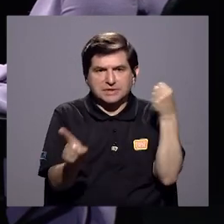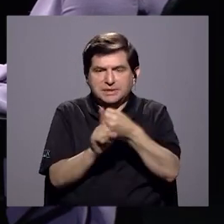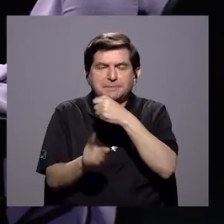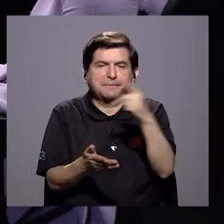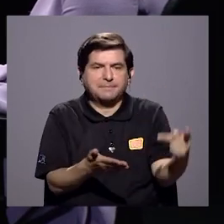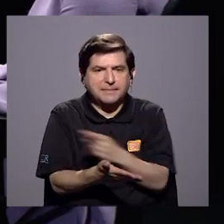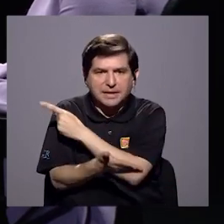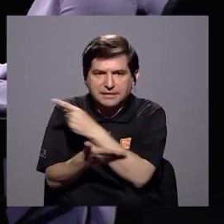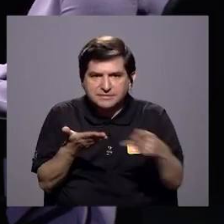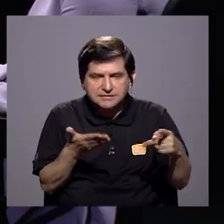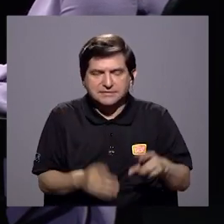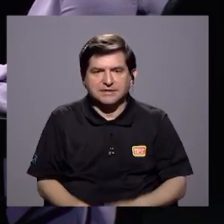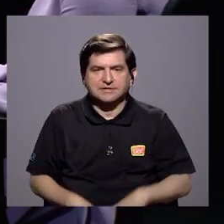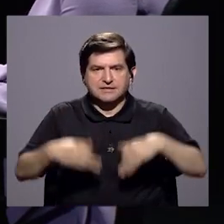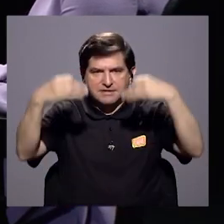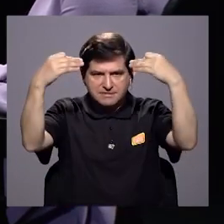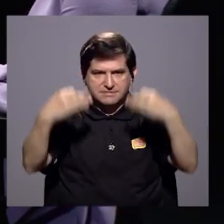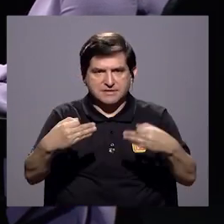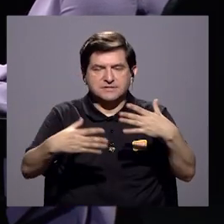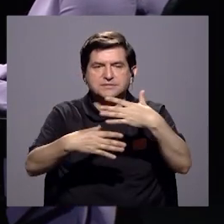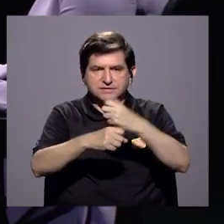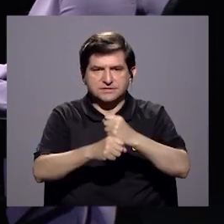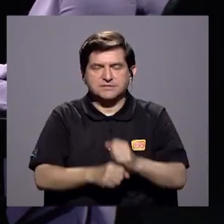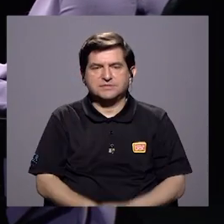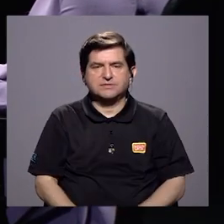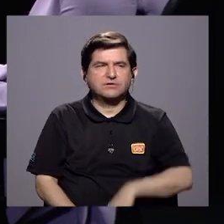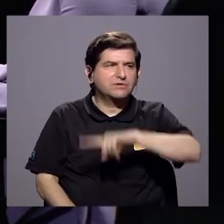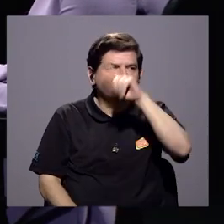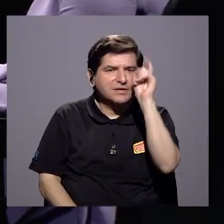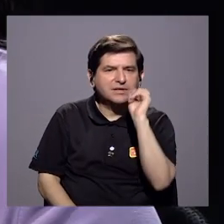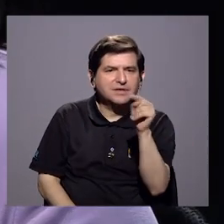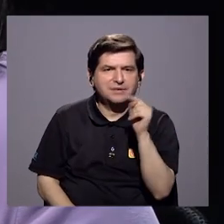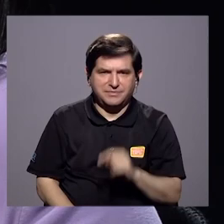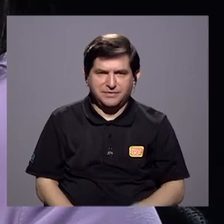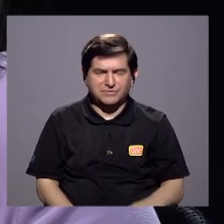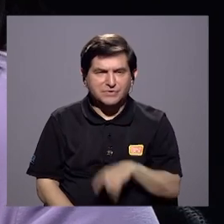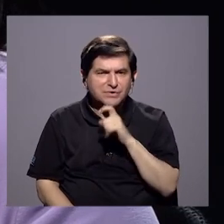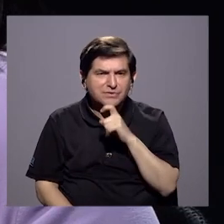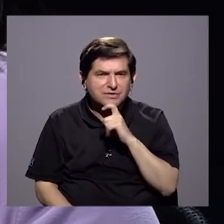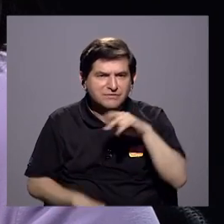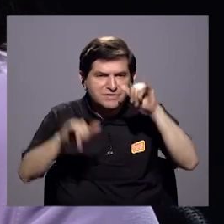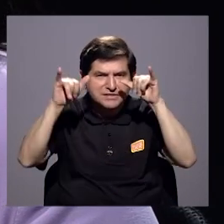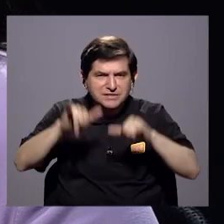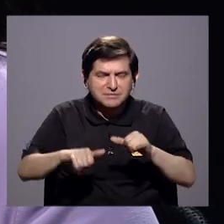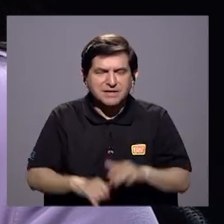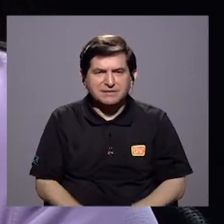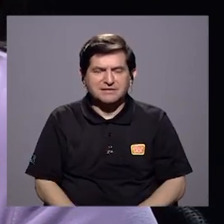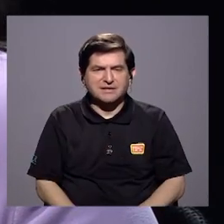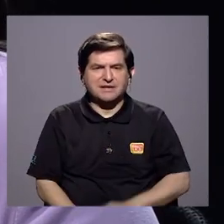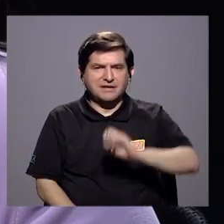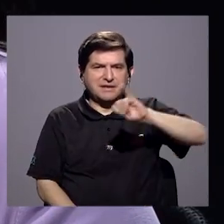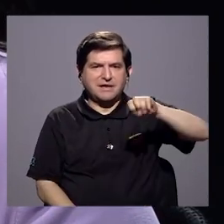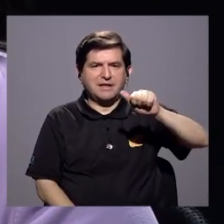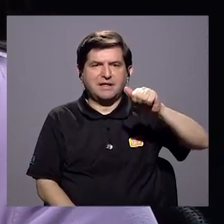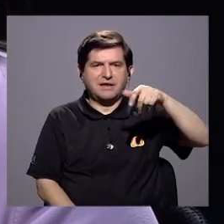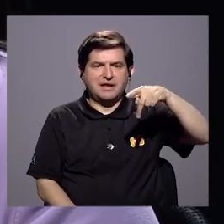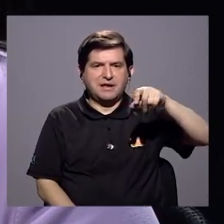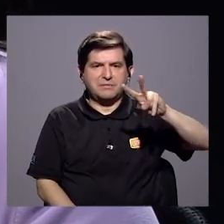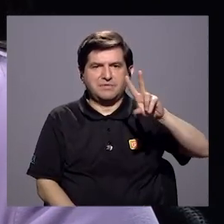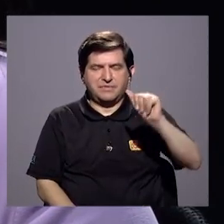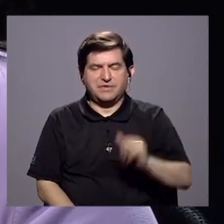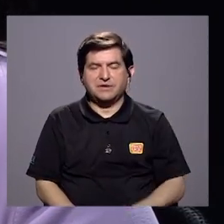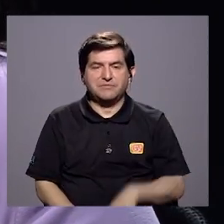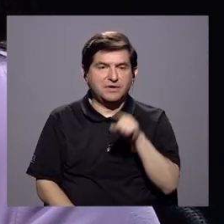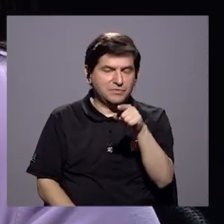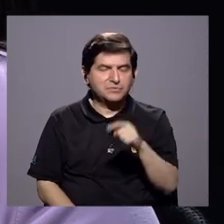para la provincia. Tomamos la decisión de hacerlo, y ante su pregunta, ¿por qué es tan difícil mantener Habdeba? Como cualquier empresa, usted